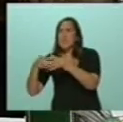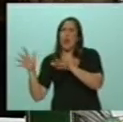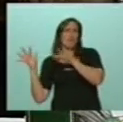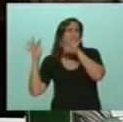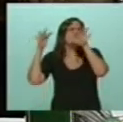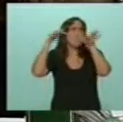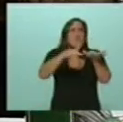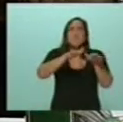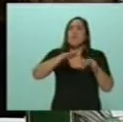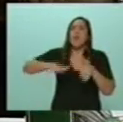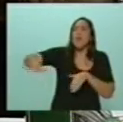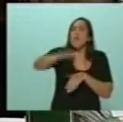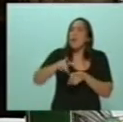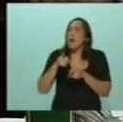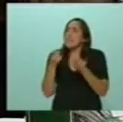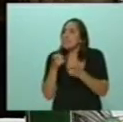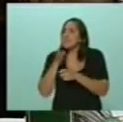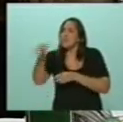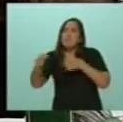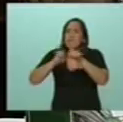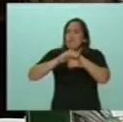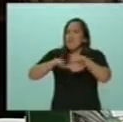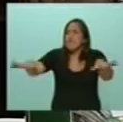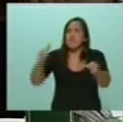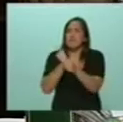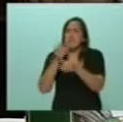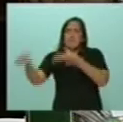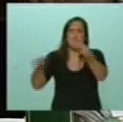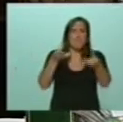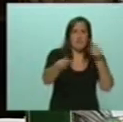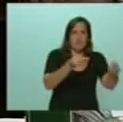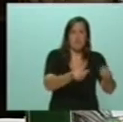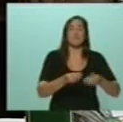en todo el territorio para ayudar. Especialmente quiero también hacer